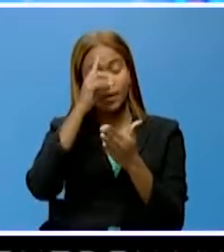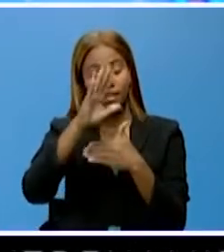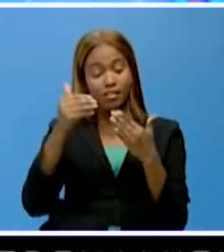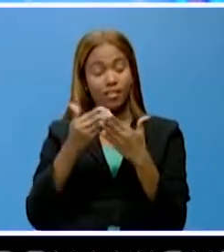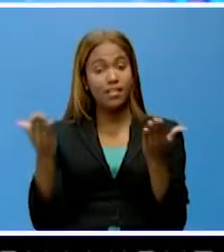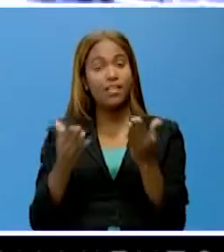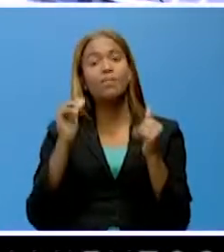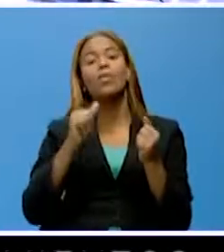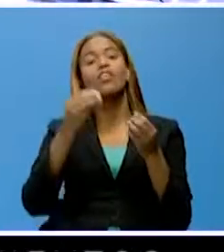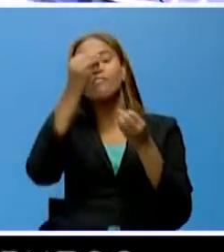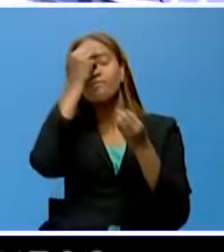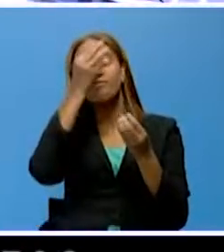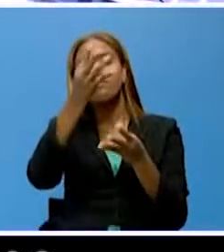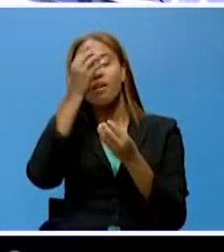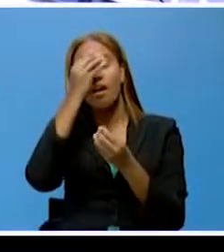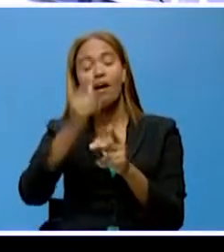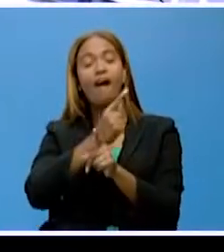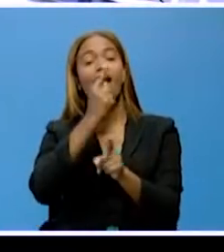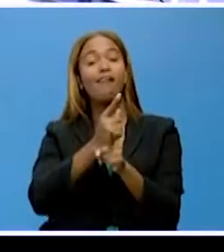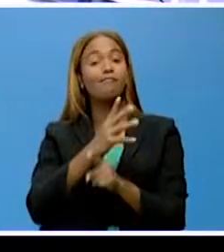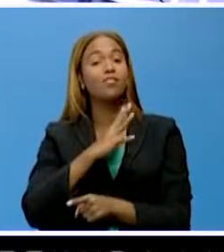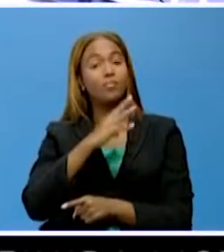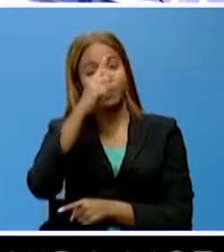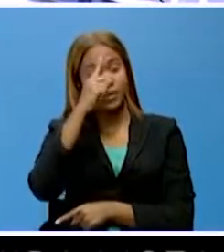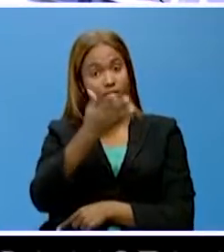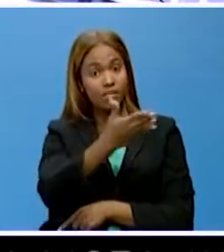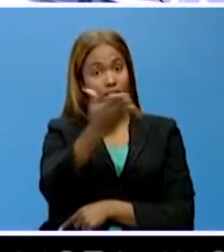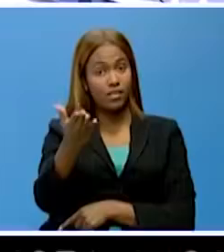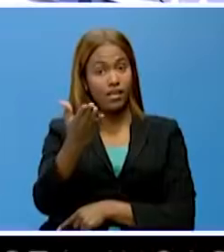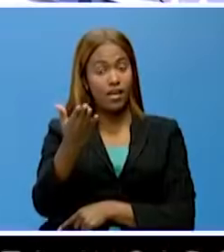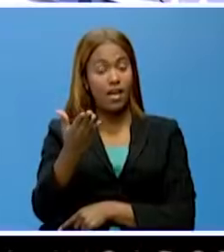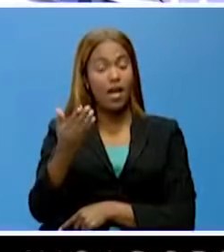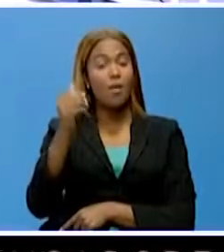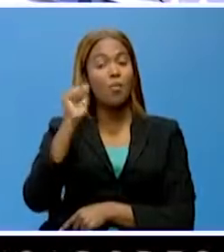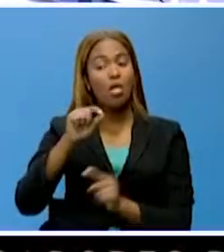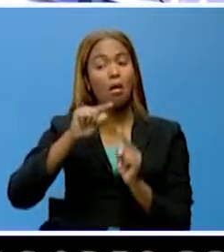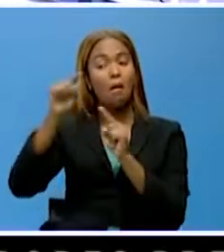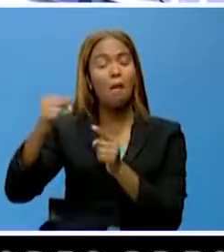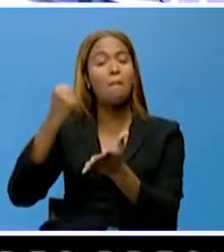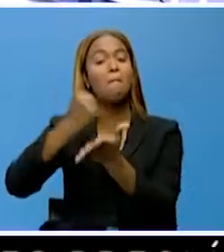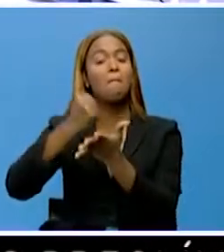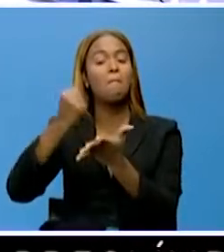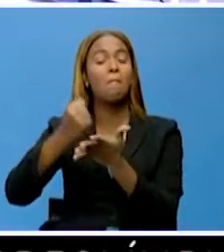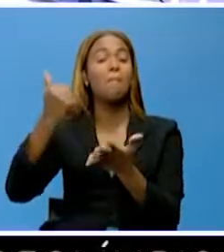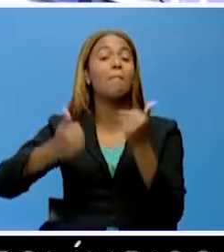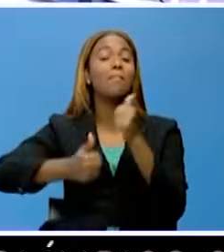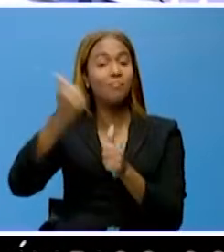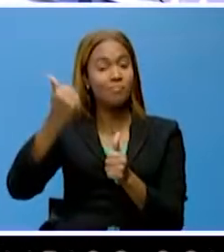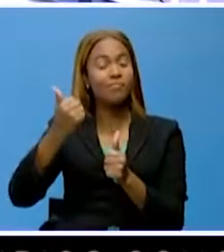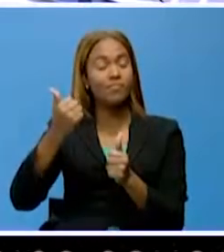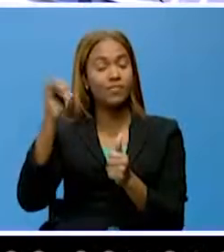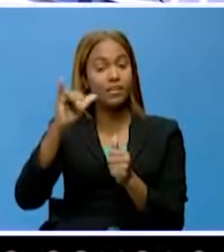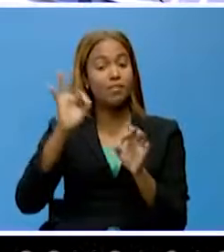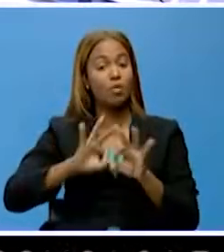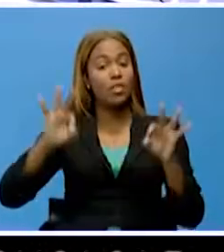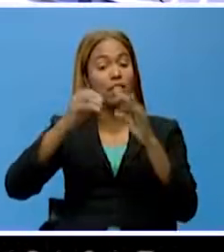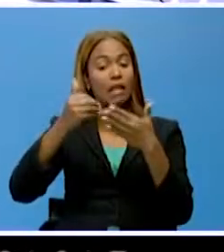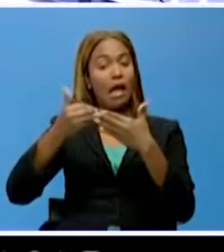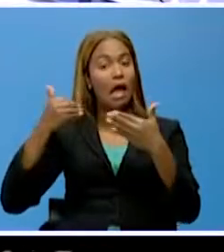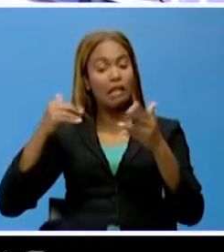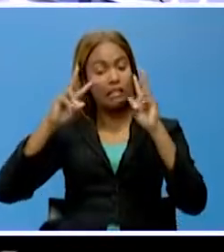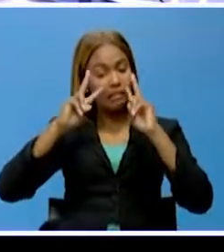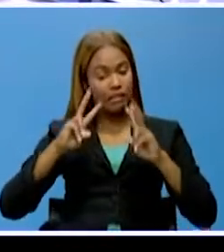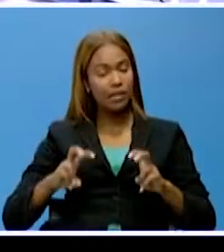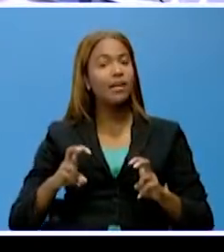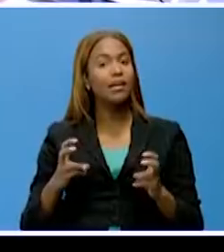ser una información veraz y oportuna para que a usted no le nieguen un visado. Y es importante que esa precalificación,